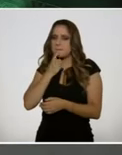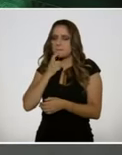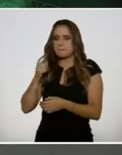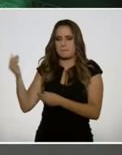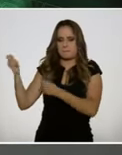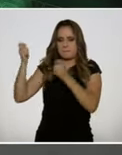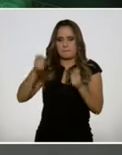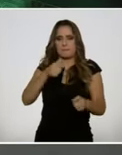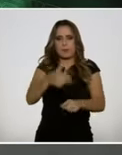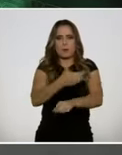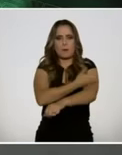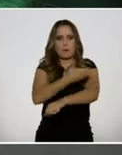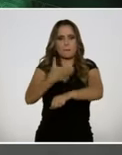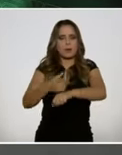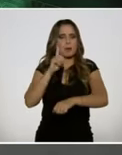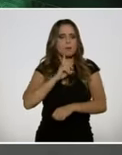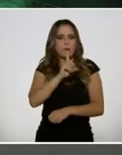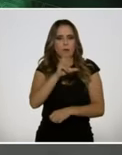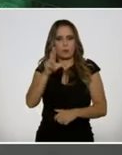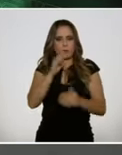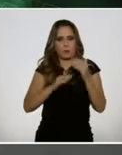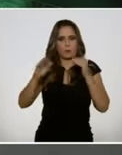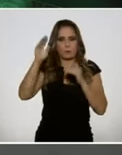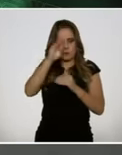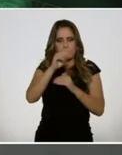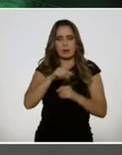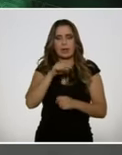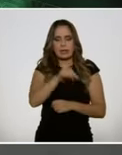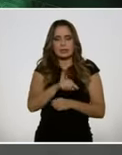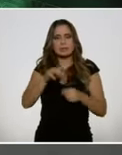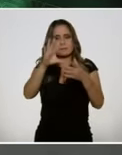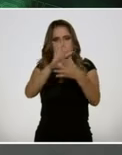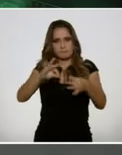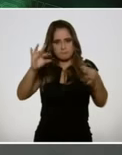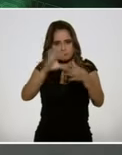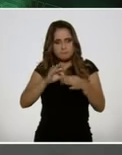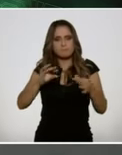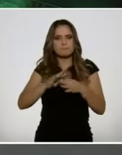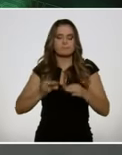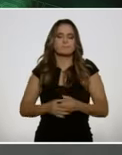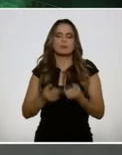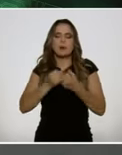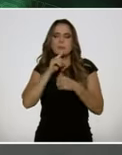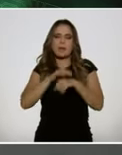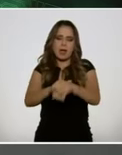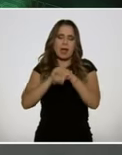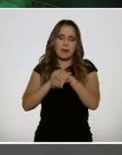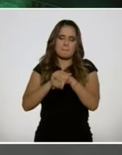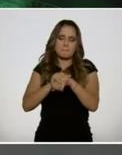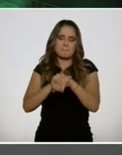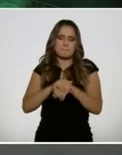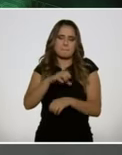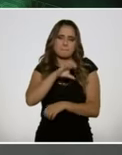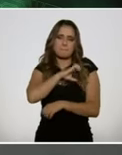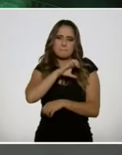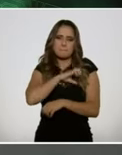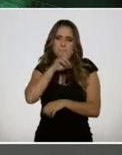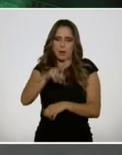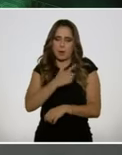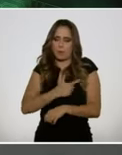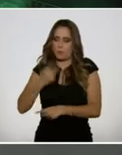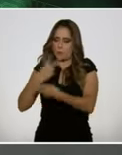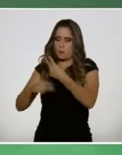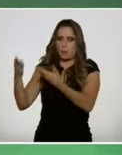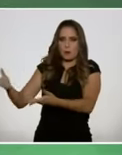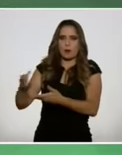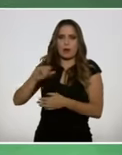nuestra compañera doctora Mayelena Álvarez Bulla Reces, así como también nuestro gran amigo y que me da muchísimo gusto que esté aquí,